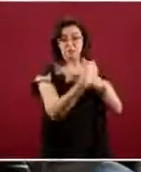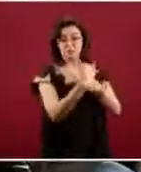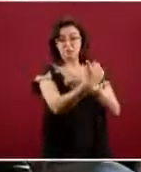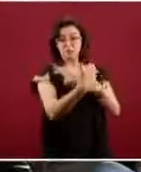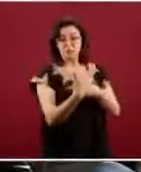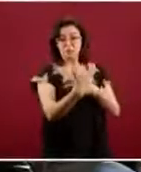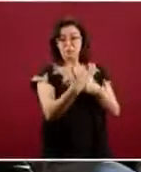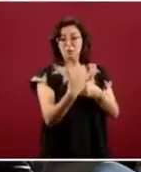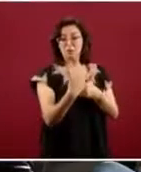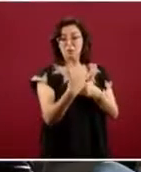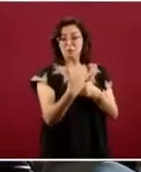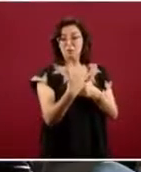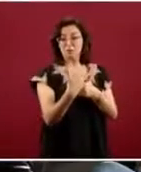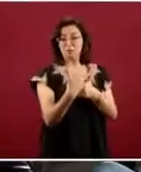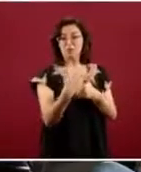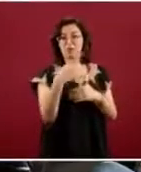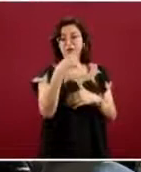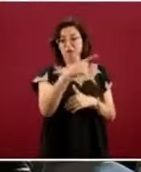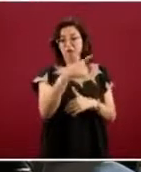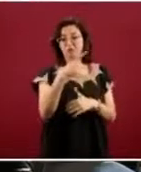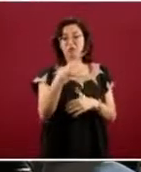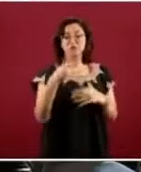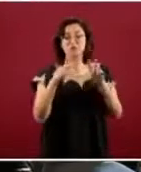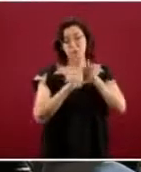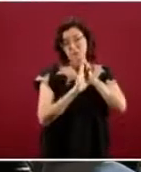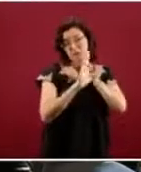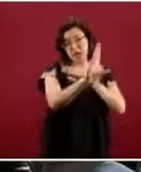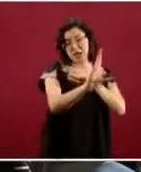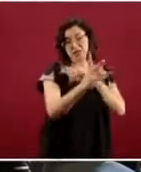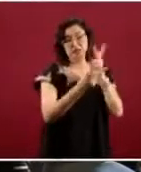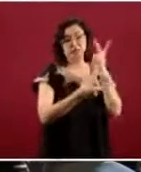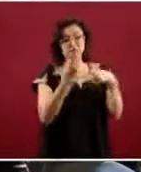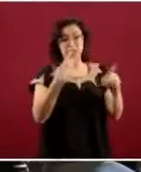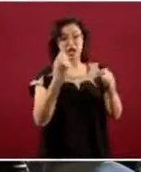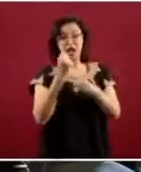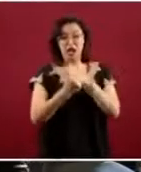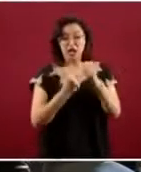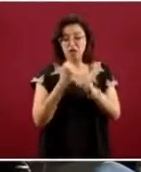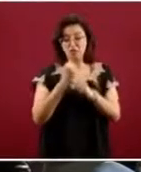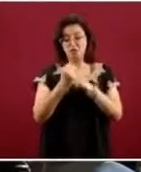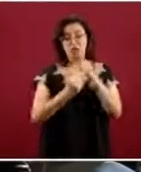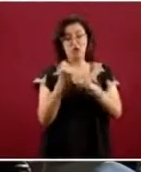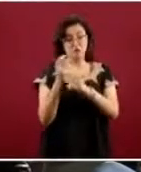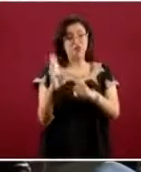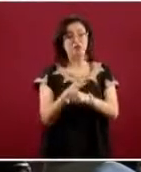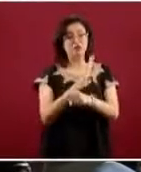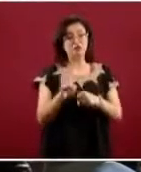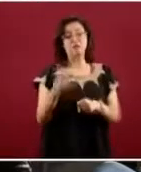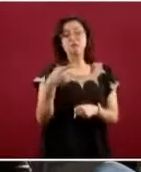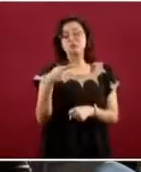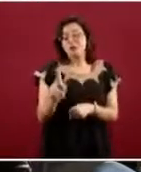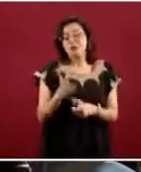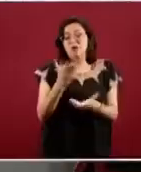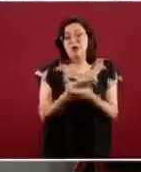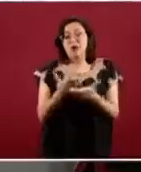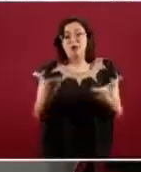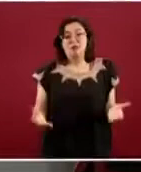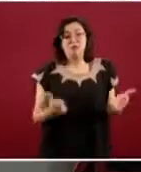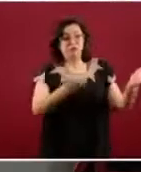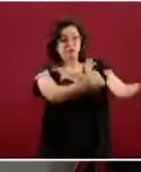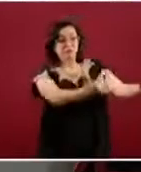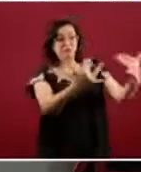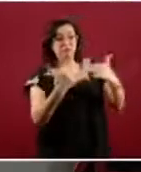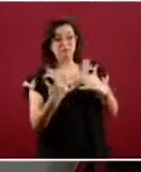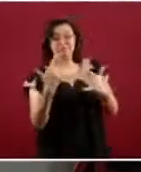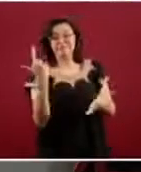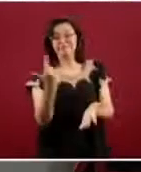en lo relacionado al programa Paisano, que tanto nos beneficia año con año, pero que ahora paradójicamente representa un riesgo